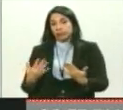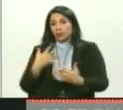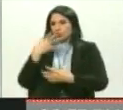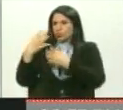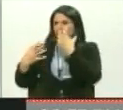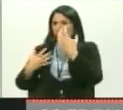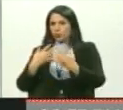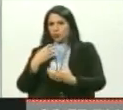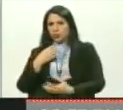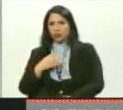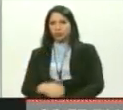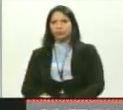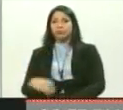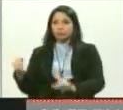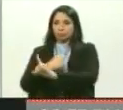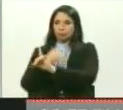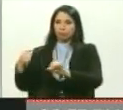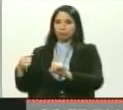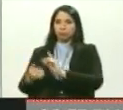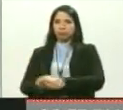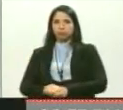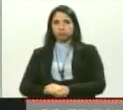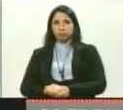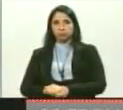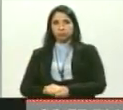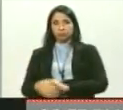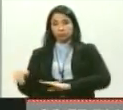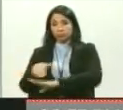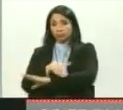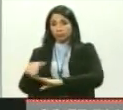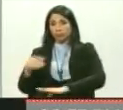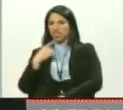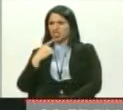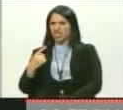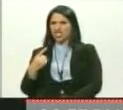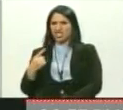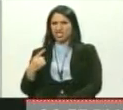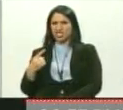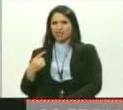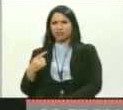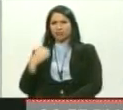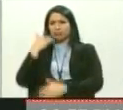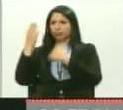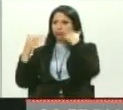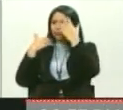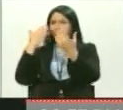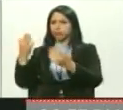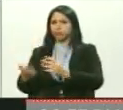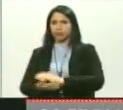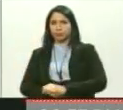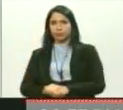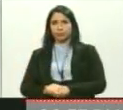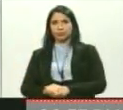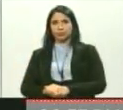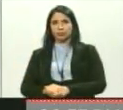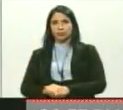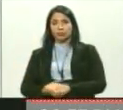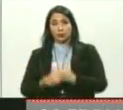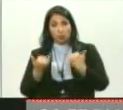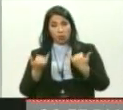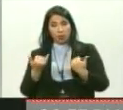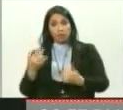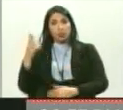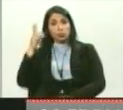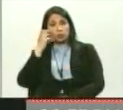les escupen, los patean en las calles, les dicen las peores vulgaridades. A esta hora me están escuchando muchos en su